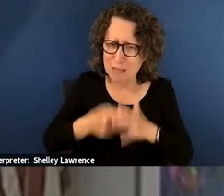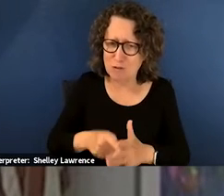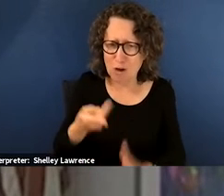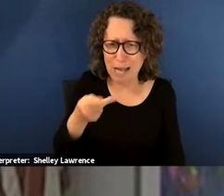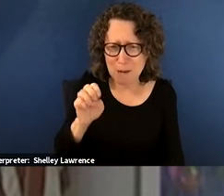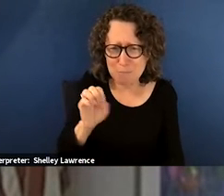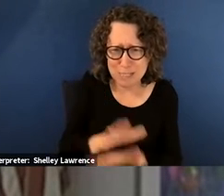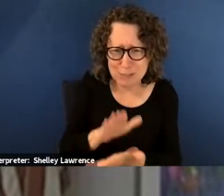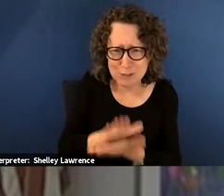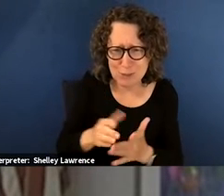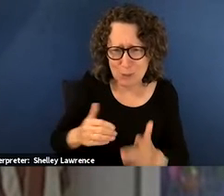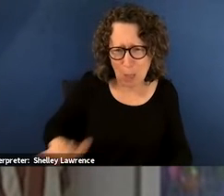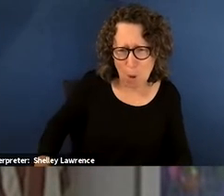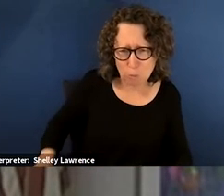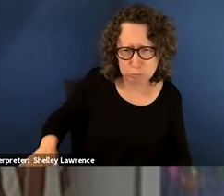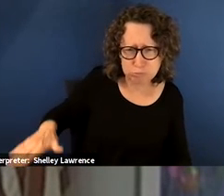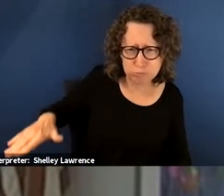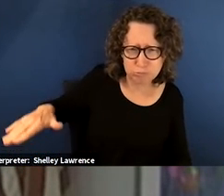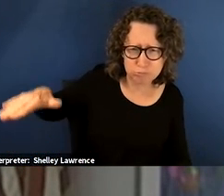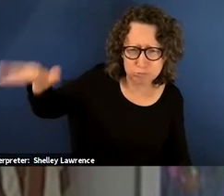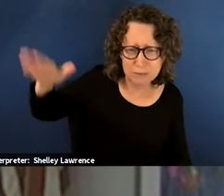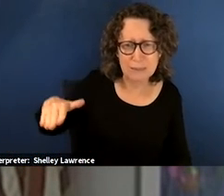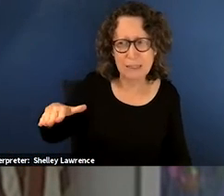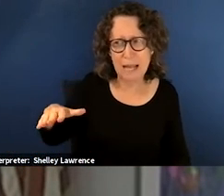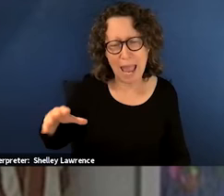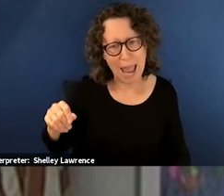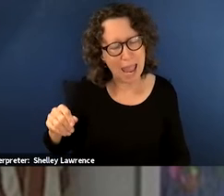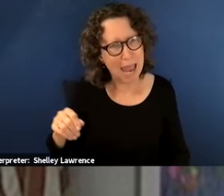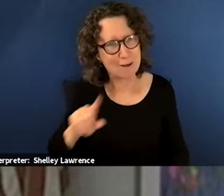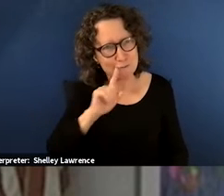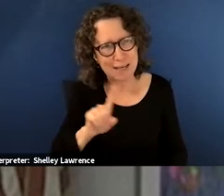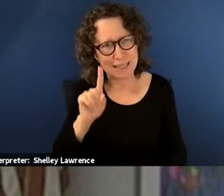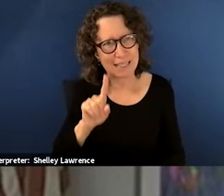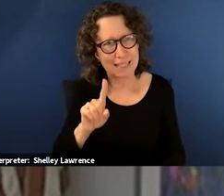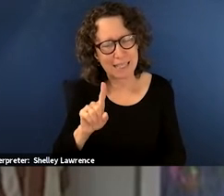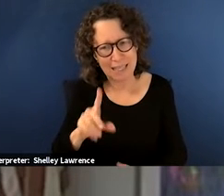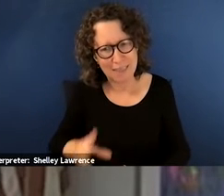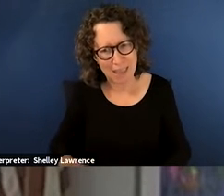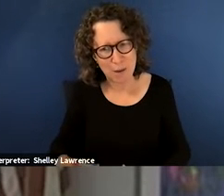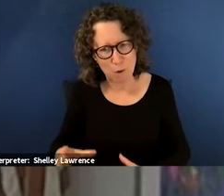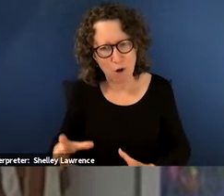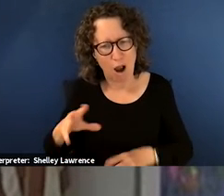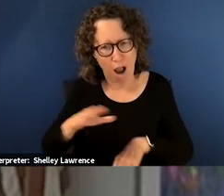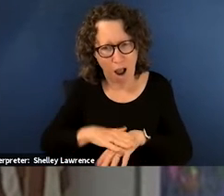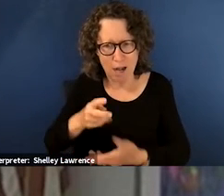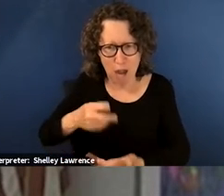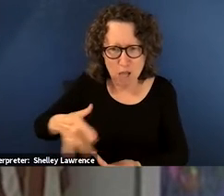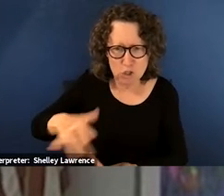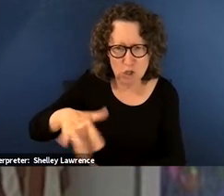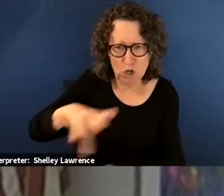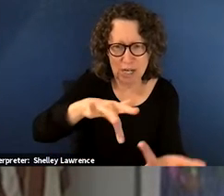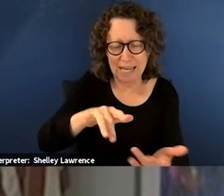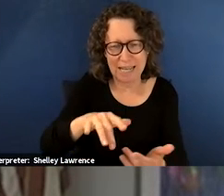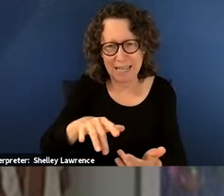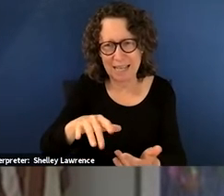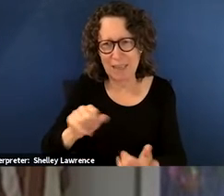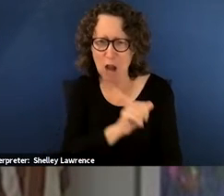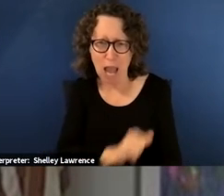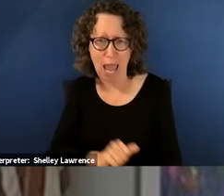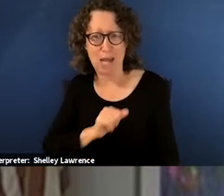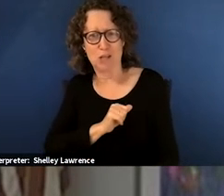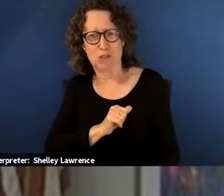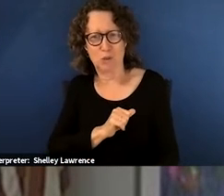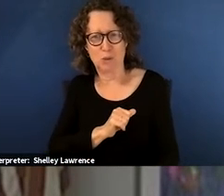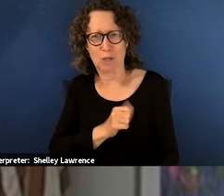que comenzaron juntas en preescolar. Comenzaron muy chiquitas y realmente han tenido esa trayectoria como dijo